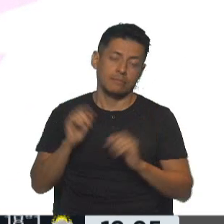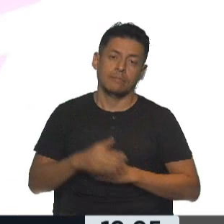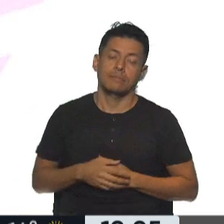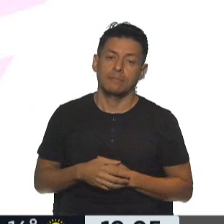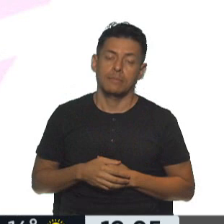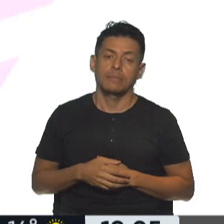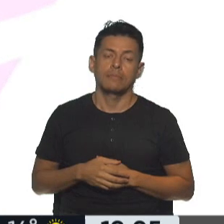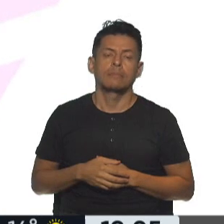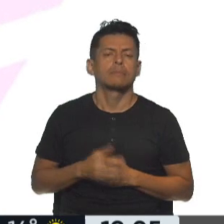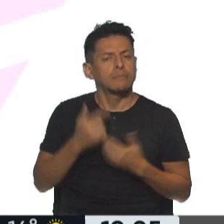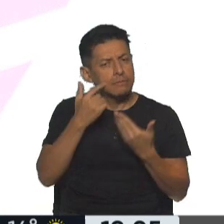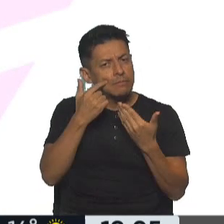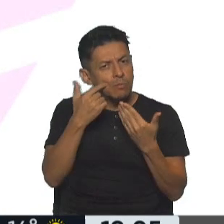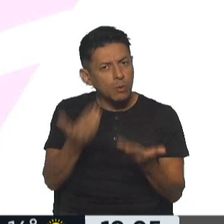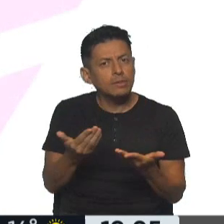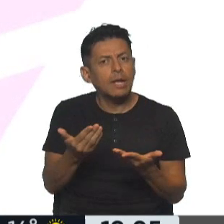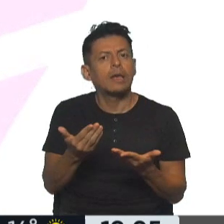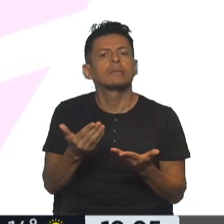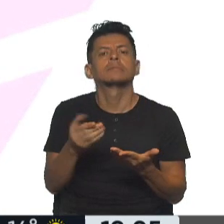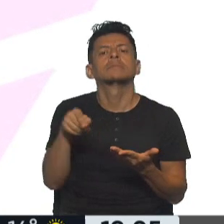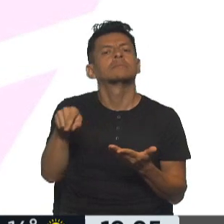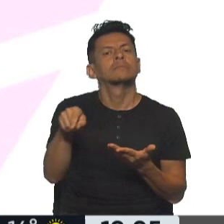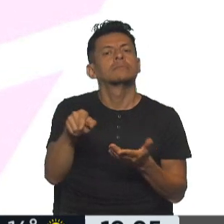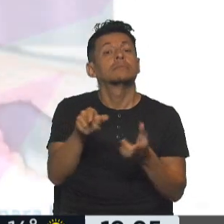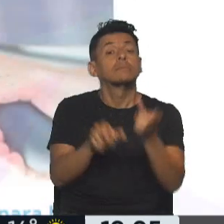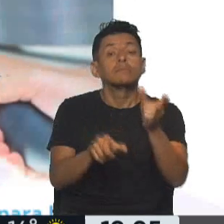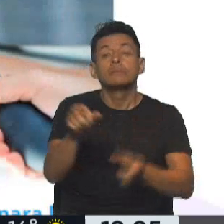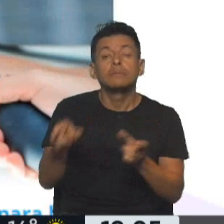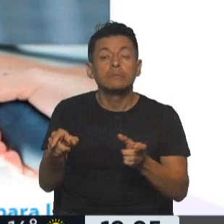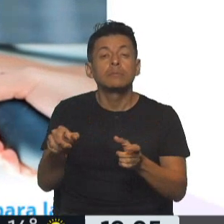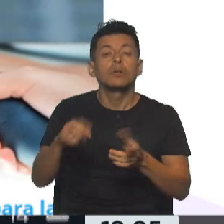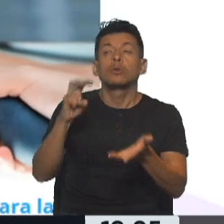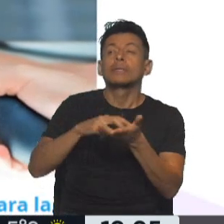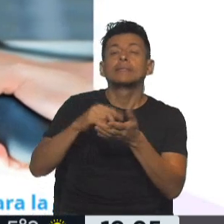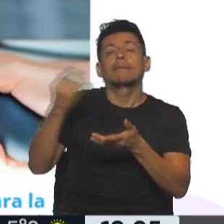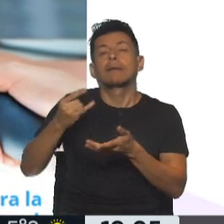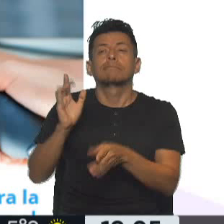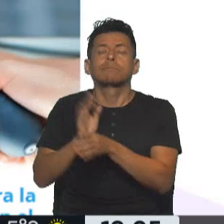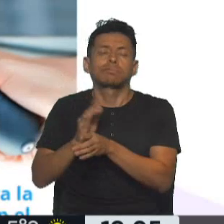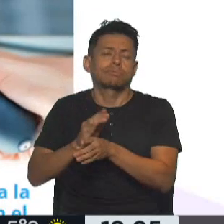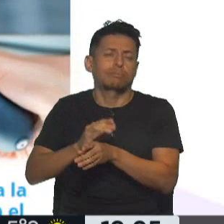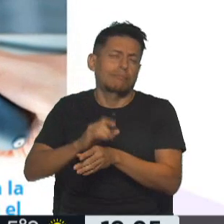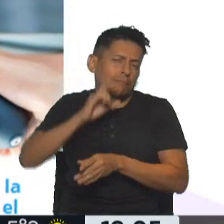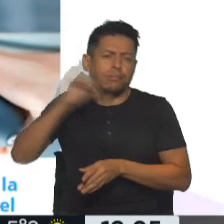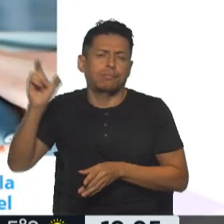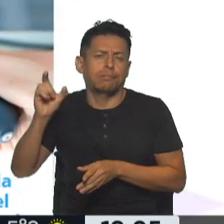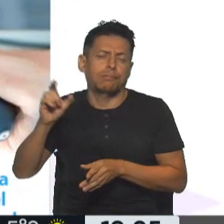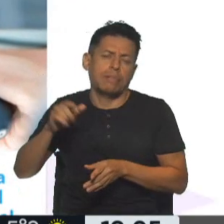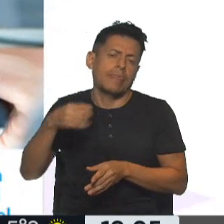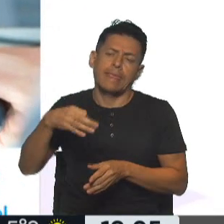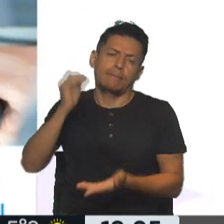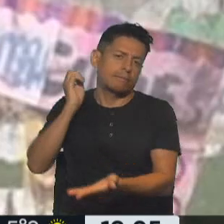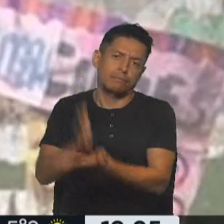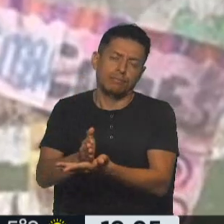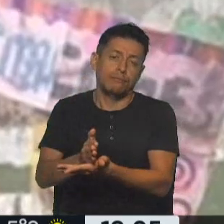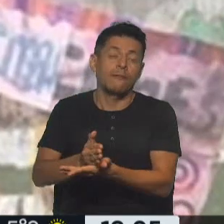y demostrémosle a las personas que las fake news es un delito que debe ser combatido y denunciado, porque las fake